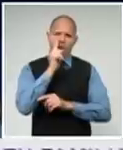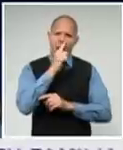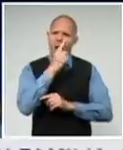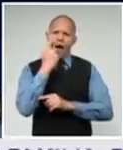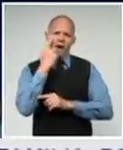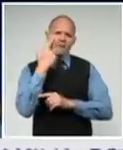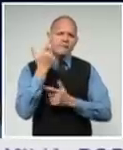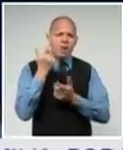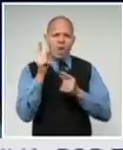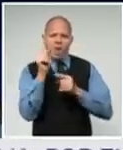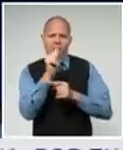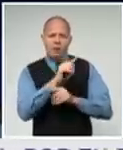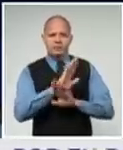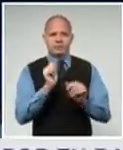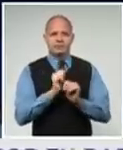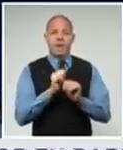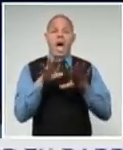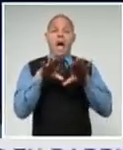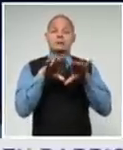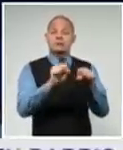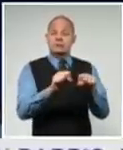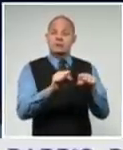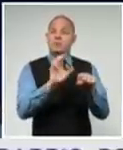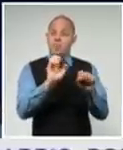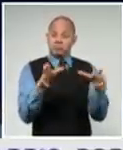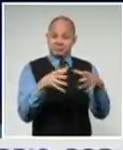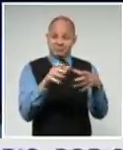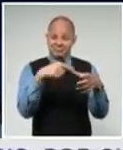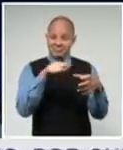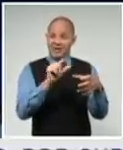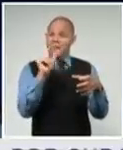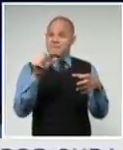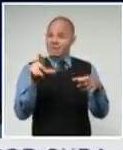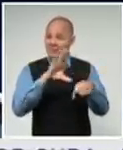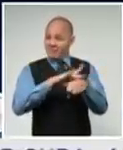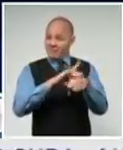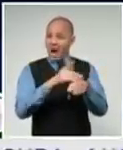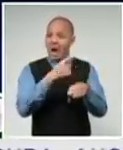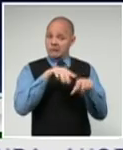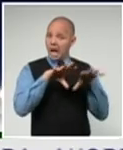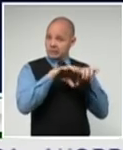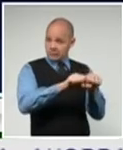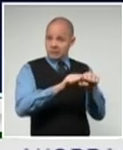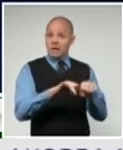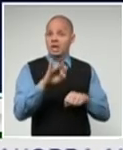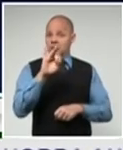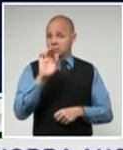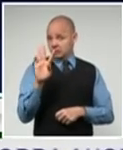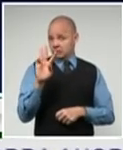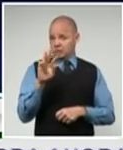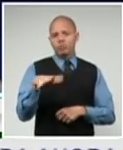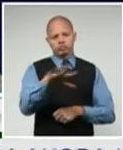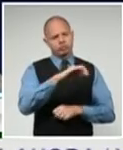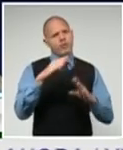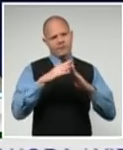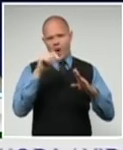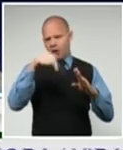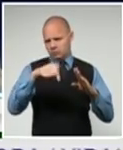Las 73 personas diagnosticadas ayer, 72 son cubanos y una es una